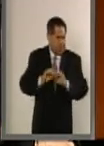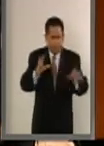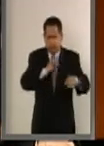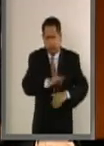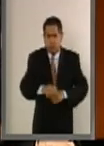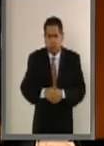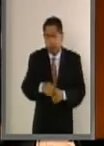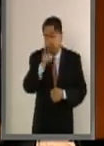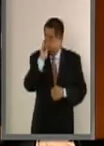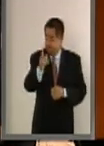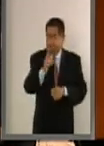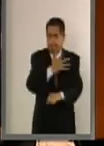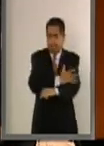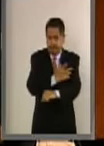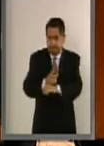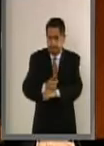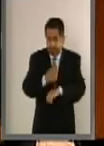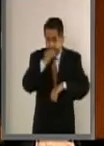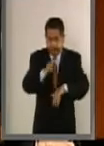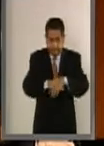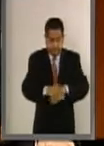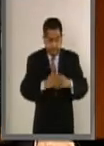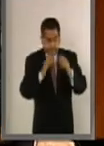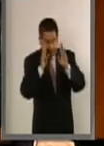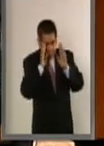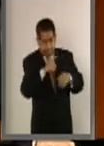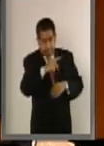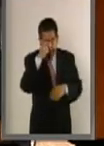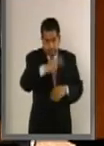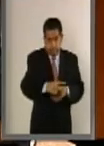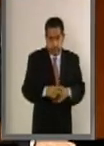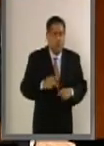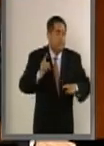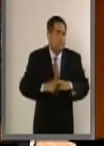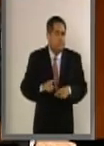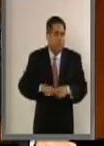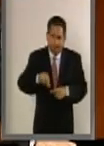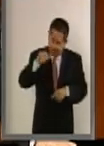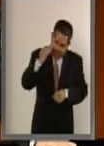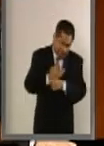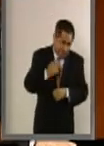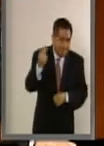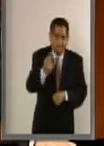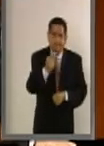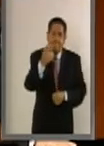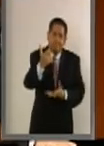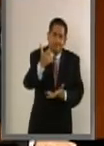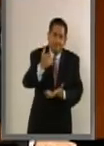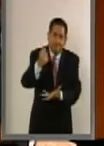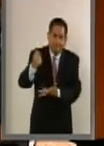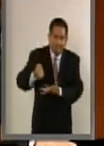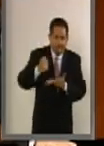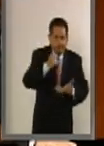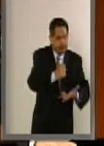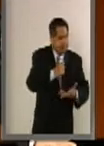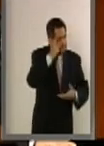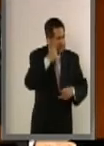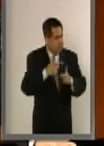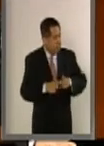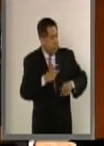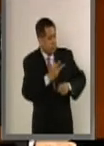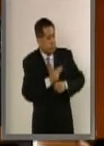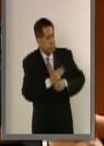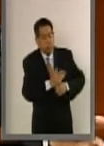y muy honestos cuando le hablamos a México. Hoy lo que se requiere son recursos para iniciar esta etapa